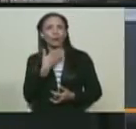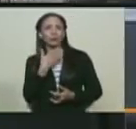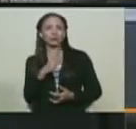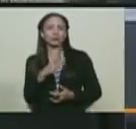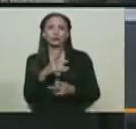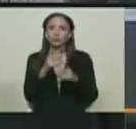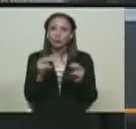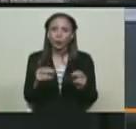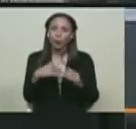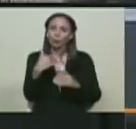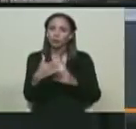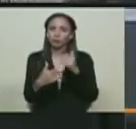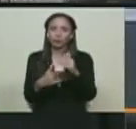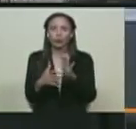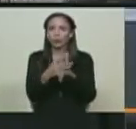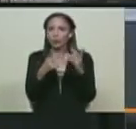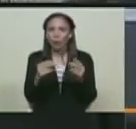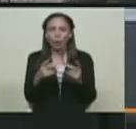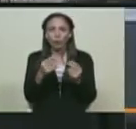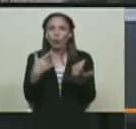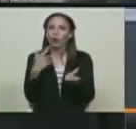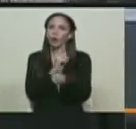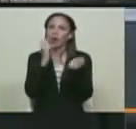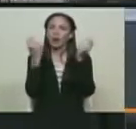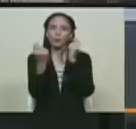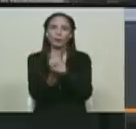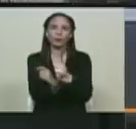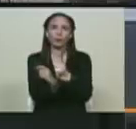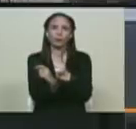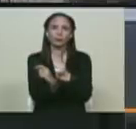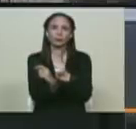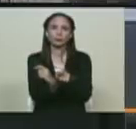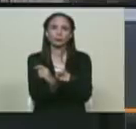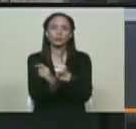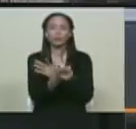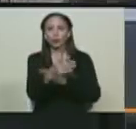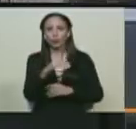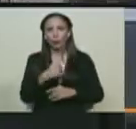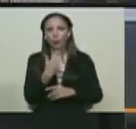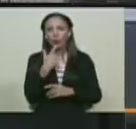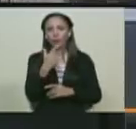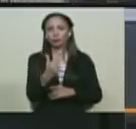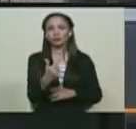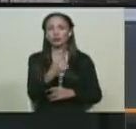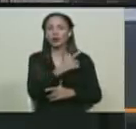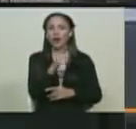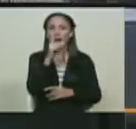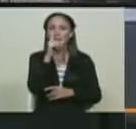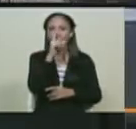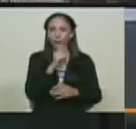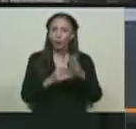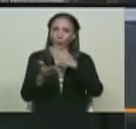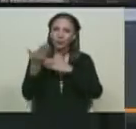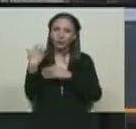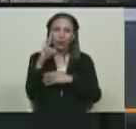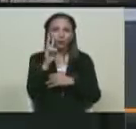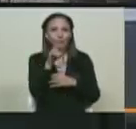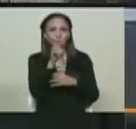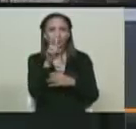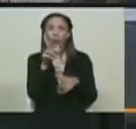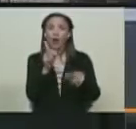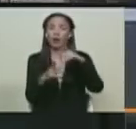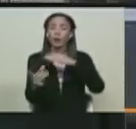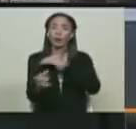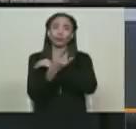envaneciéndose, alimentando el ego y la vanidad. Yo les puedo decir que el 2017 vimos grandes traiciones,